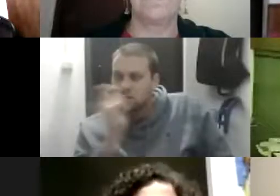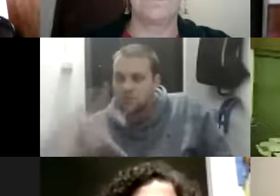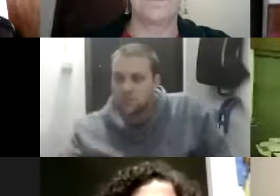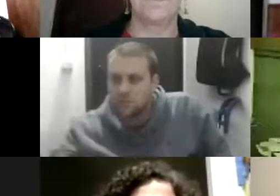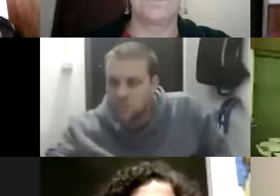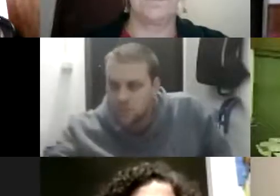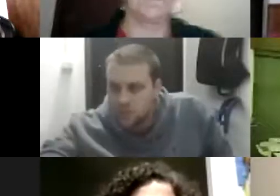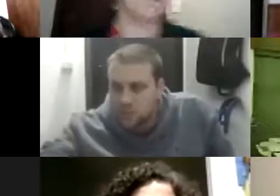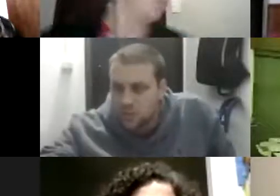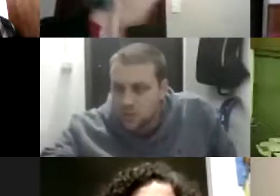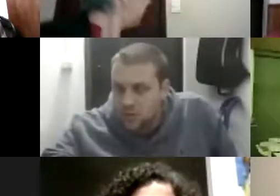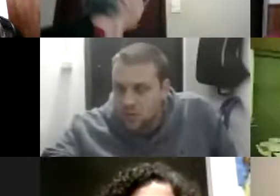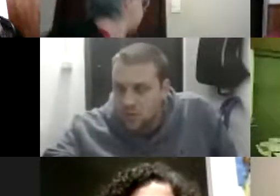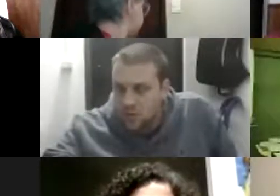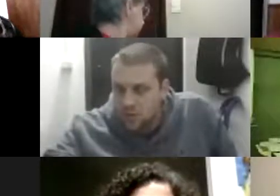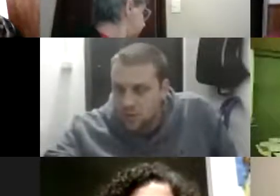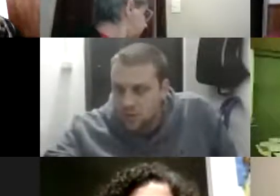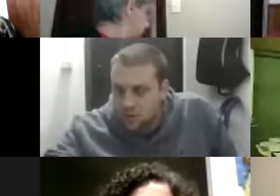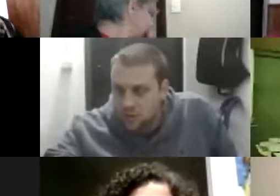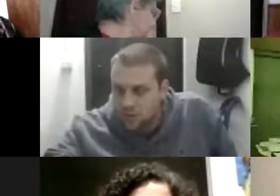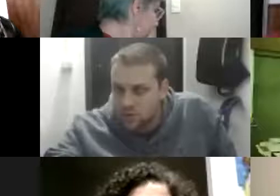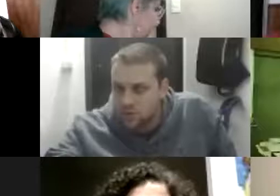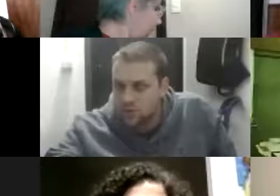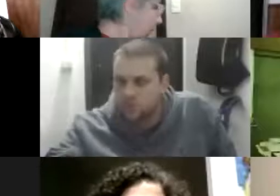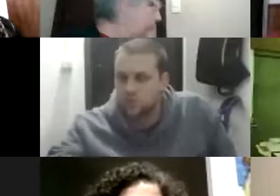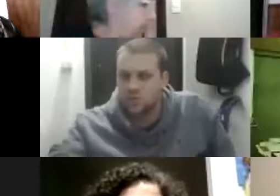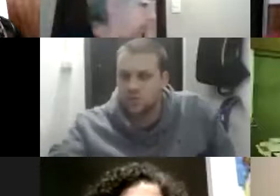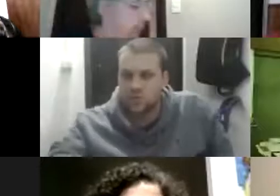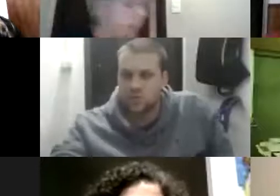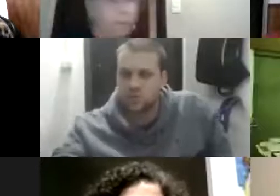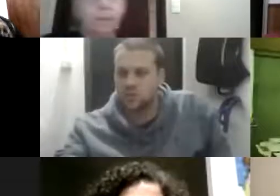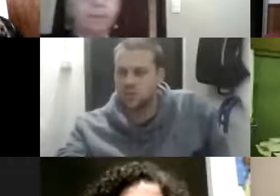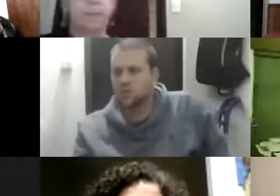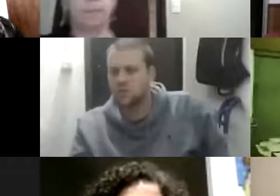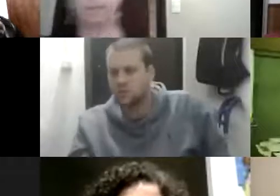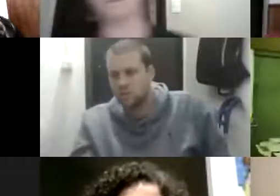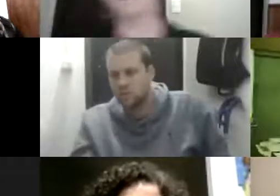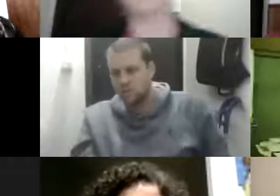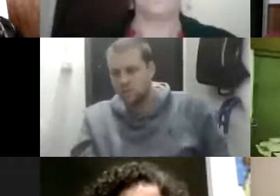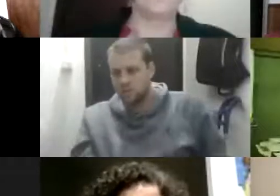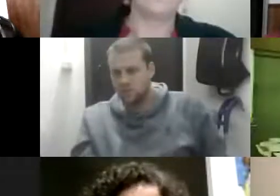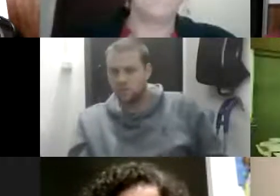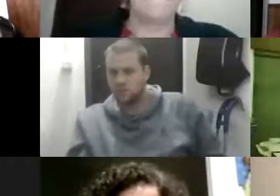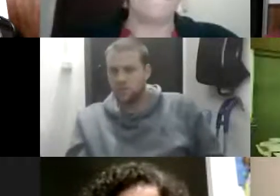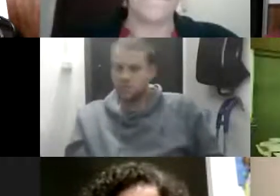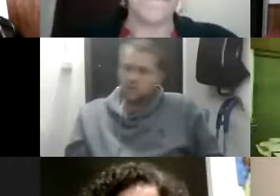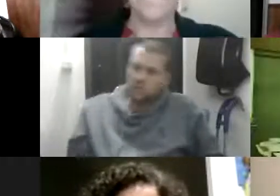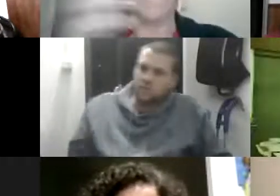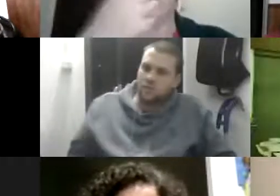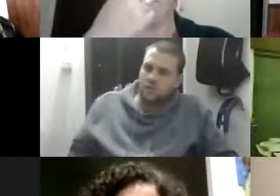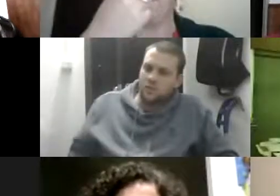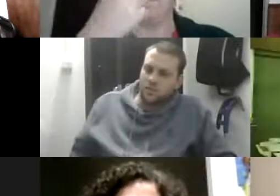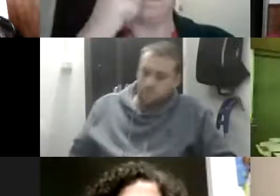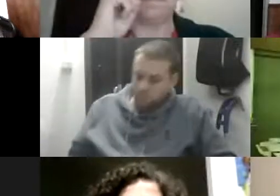Bueno, le vamos a dar la bienvenida a la doctora Zaida Arteta, agradecerle su tiempo